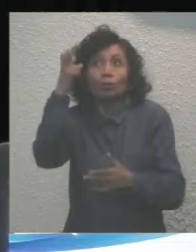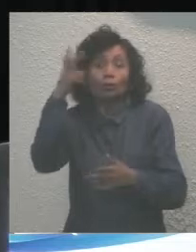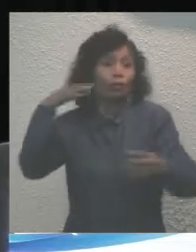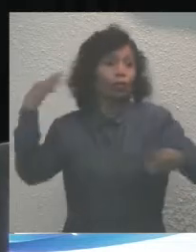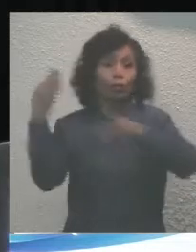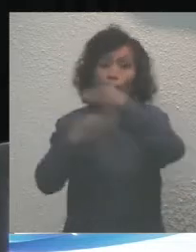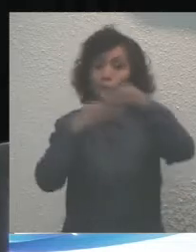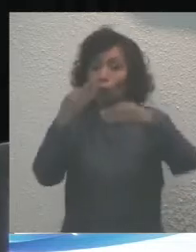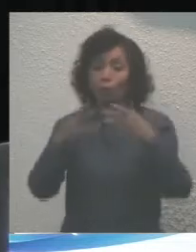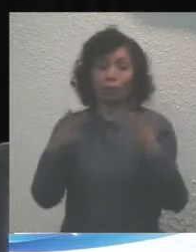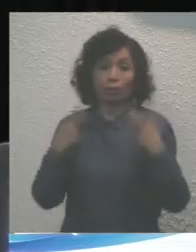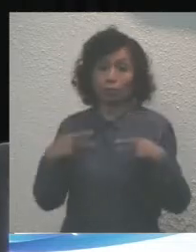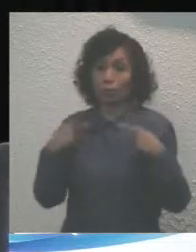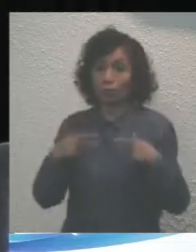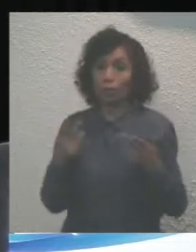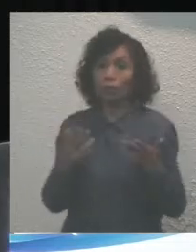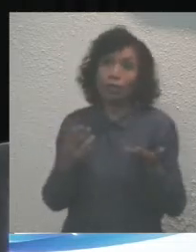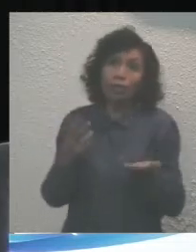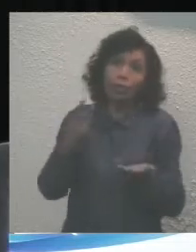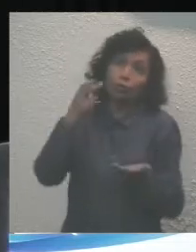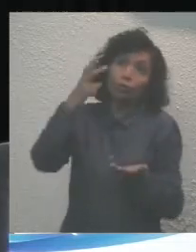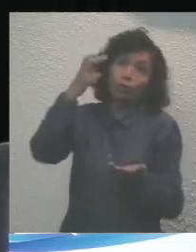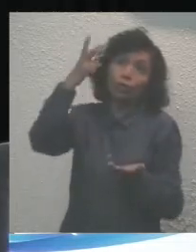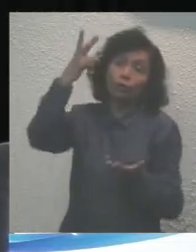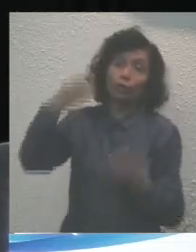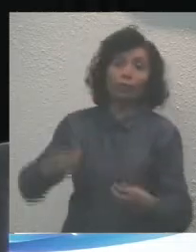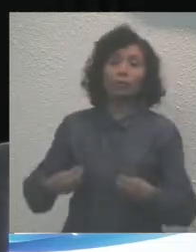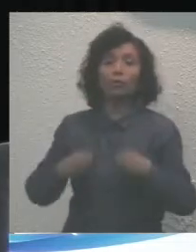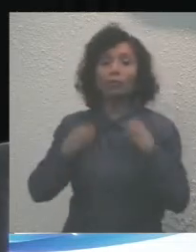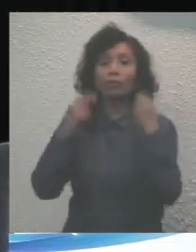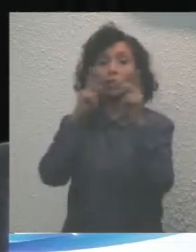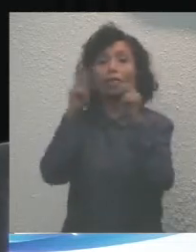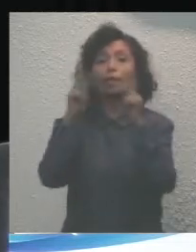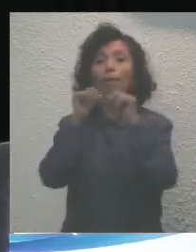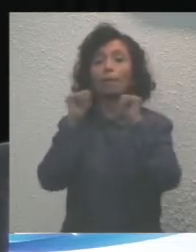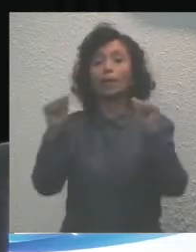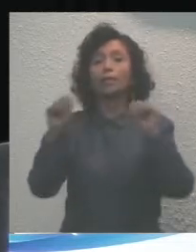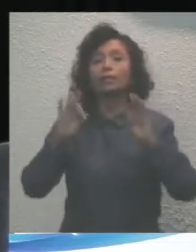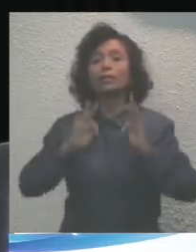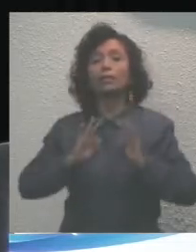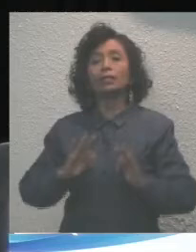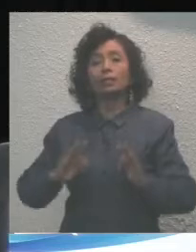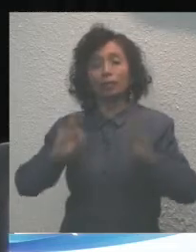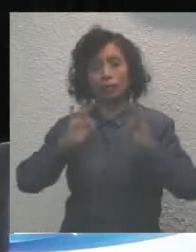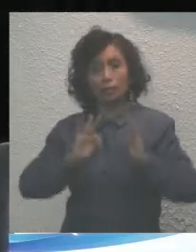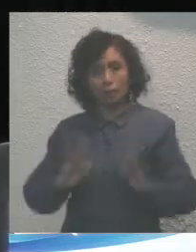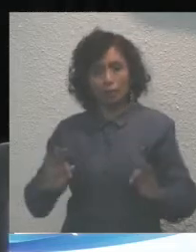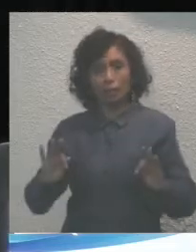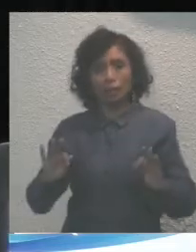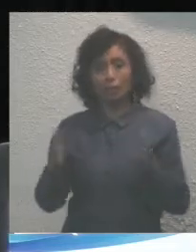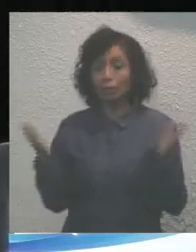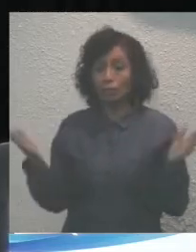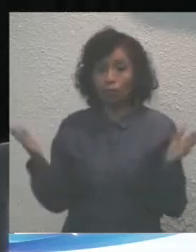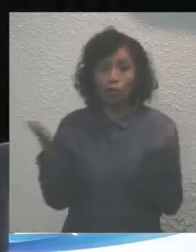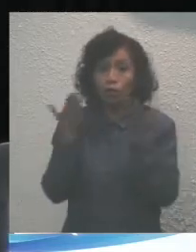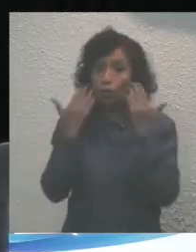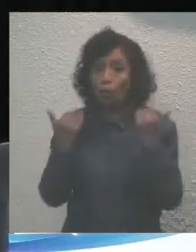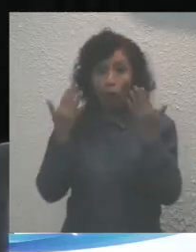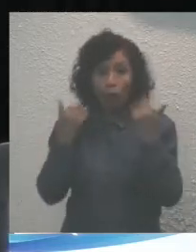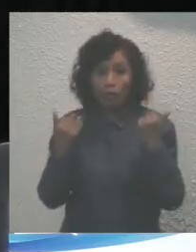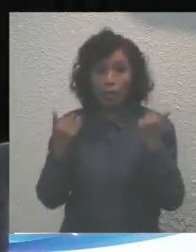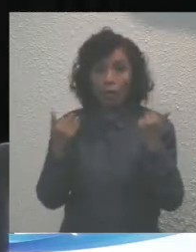y todos quienes aspiramos a vivir en paz y tranquilidad, sin que nadie y